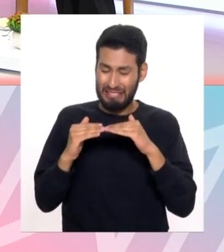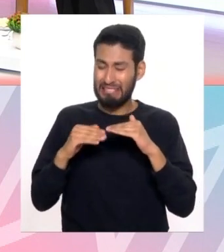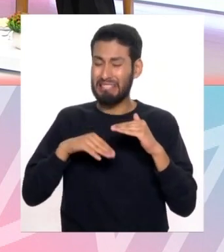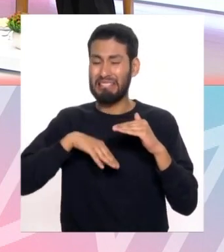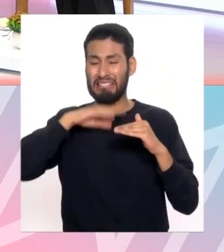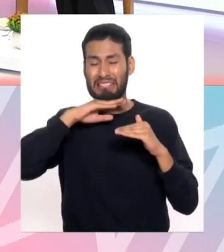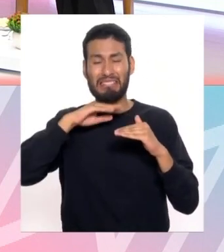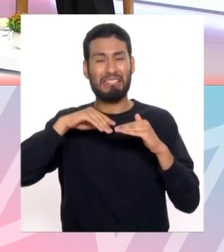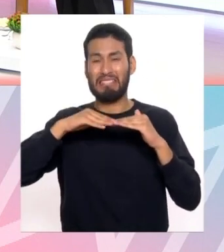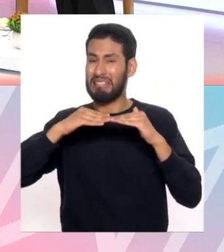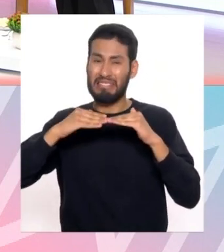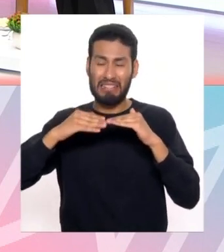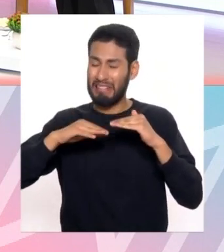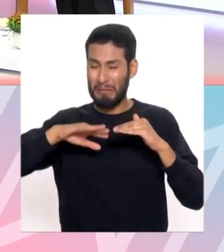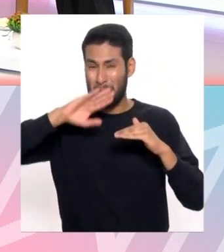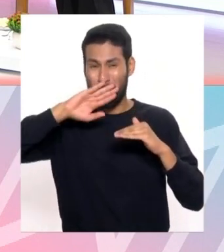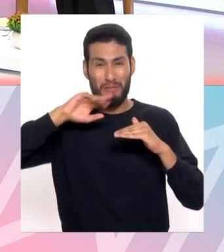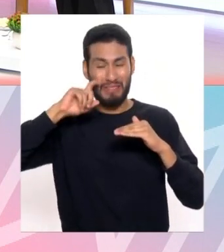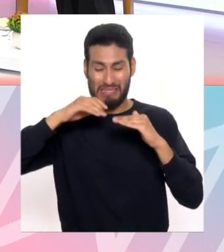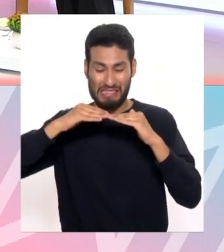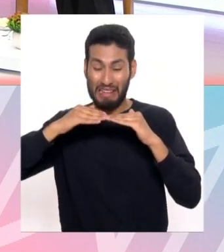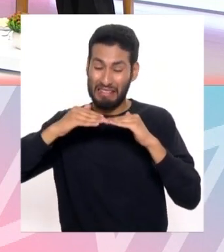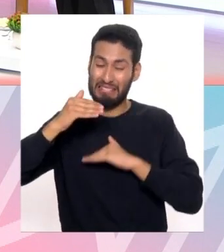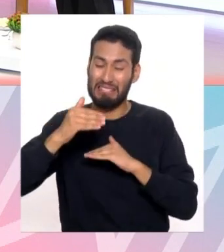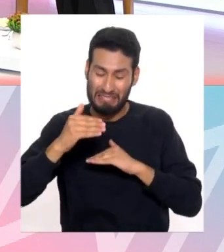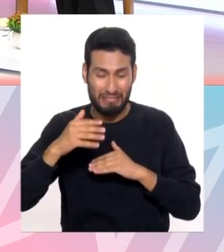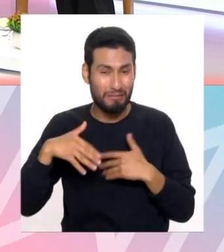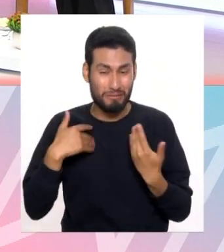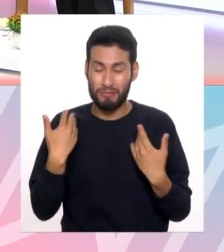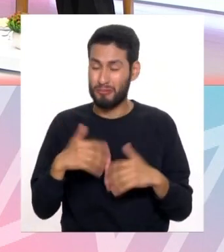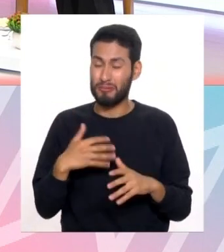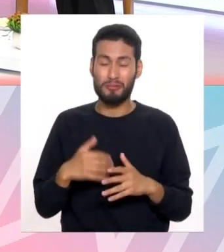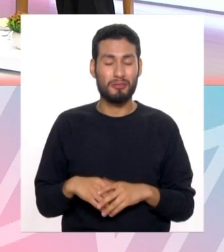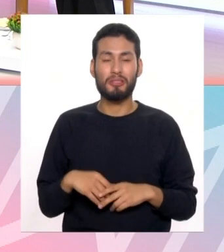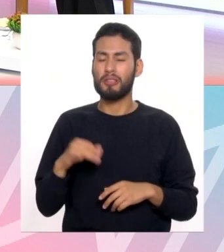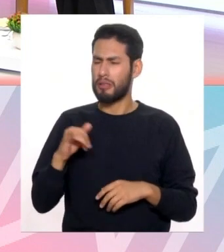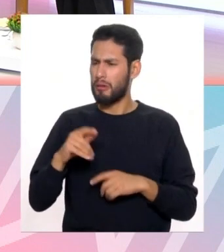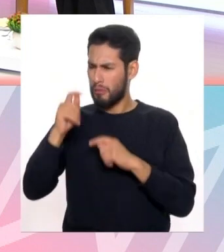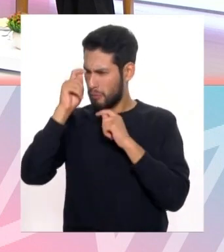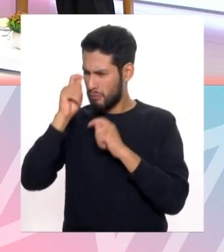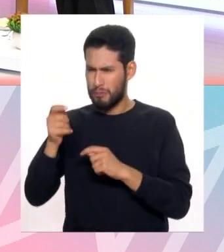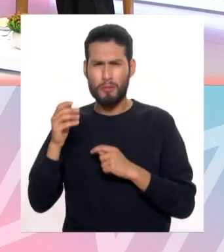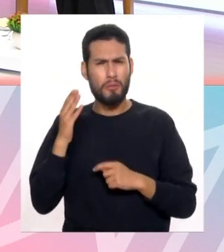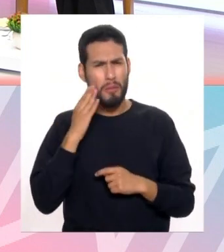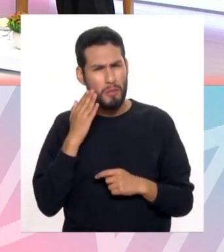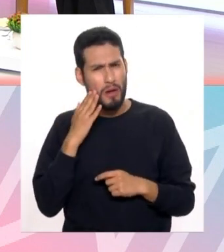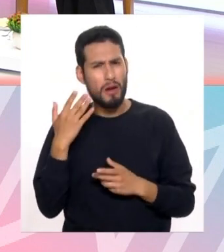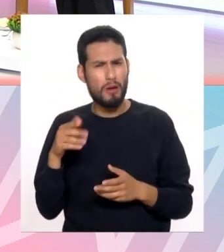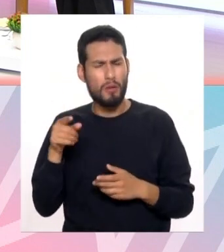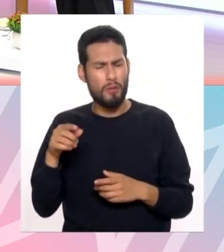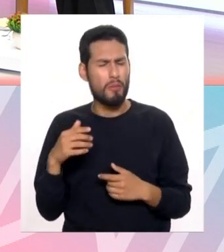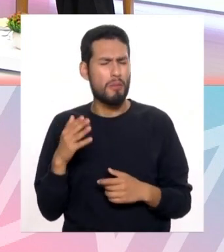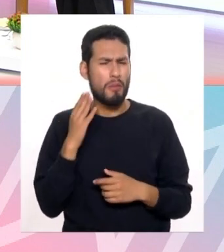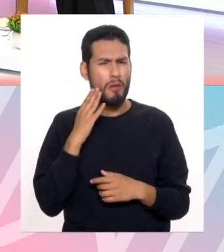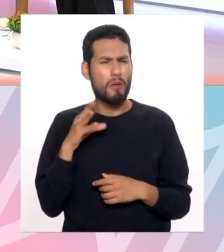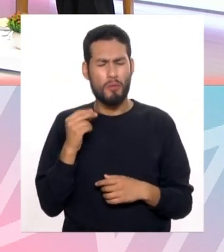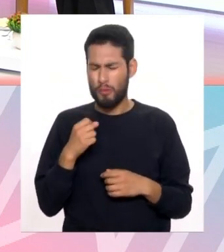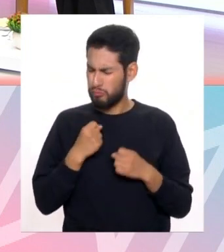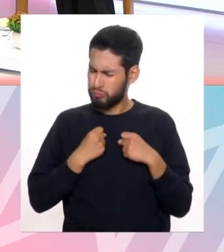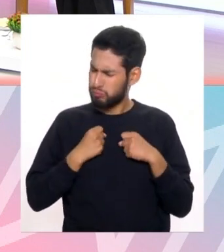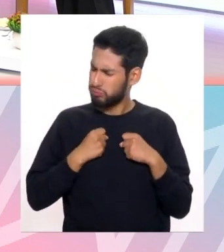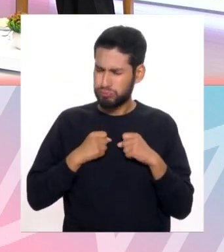de esperanza para poder tratar a eso. Y un homenaje también a la madre, que es Por capaz supuesto. de ponerse al frente, porque